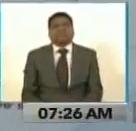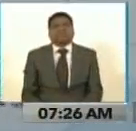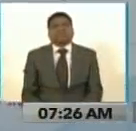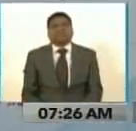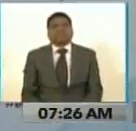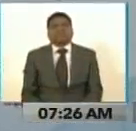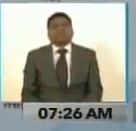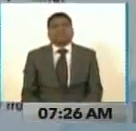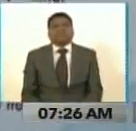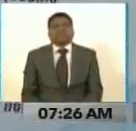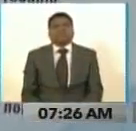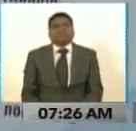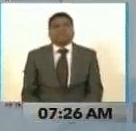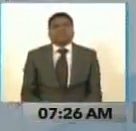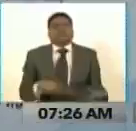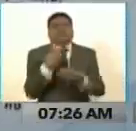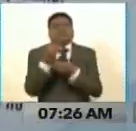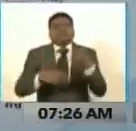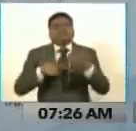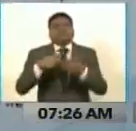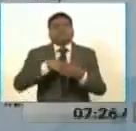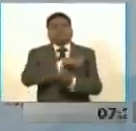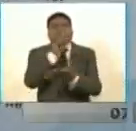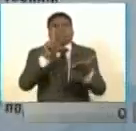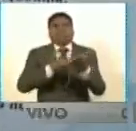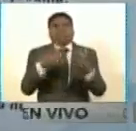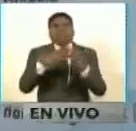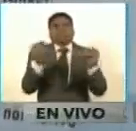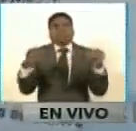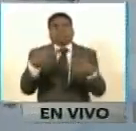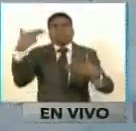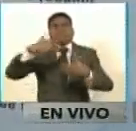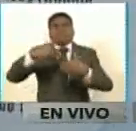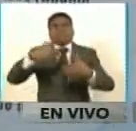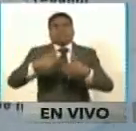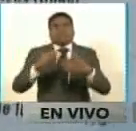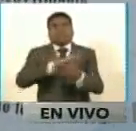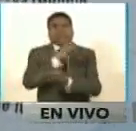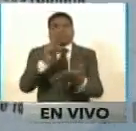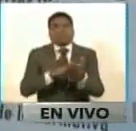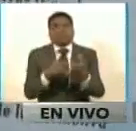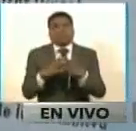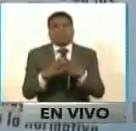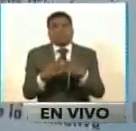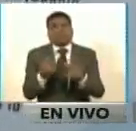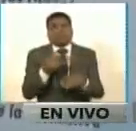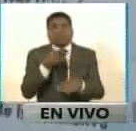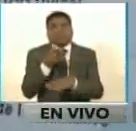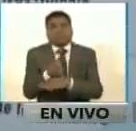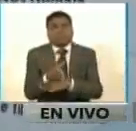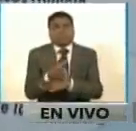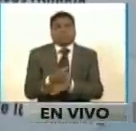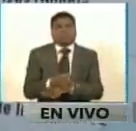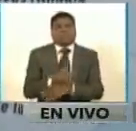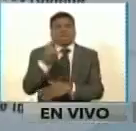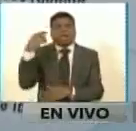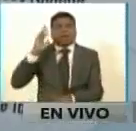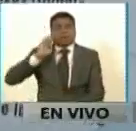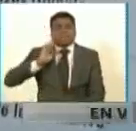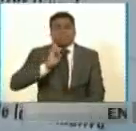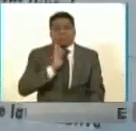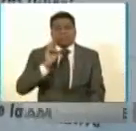aplicación exclusiva a los combustibles líquidos del petróleo que se introduzca desde la